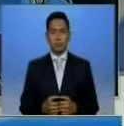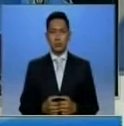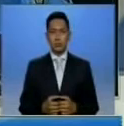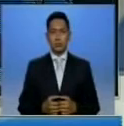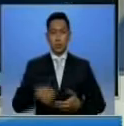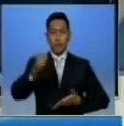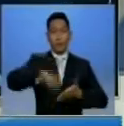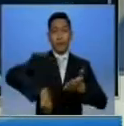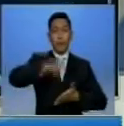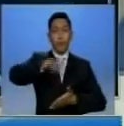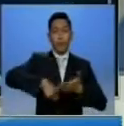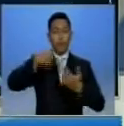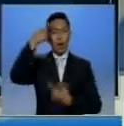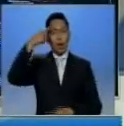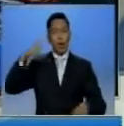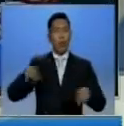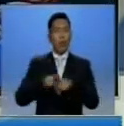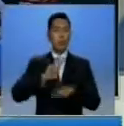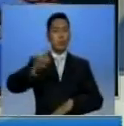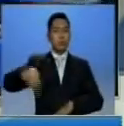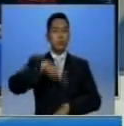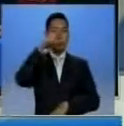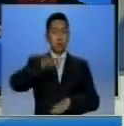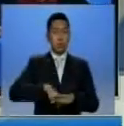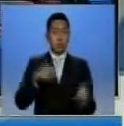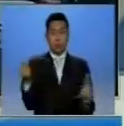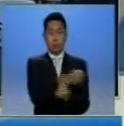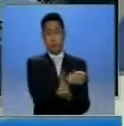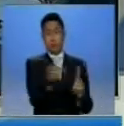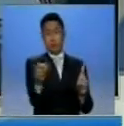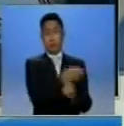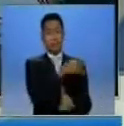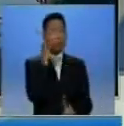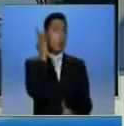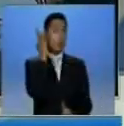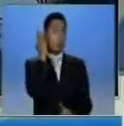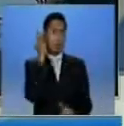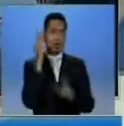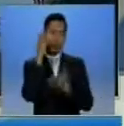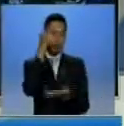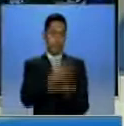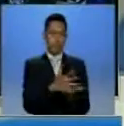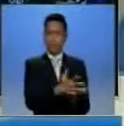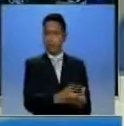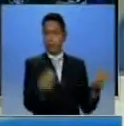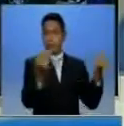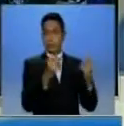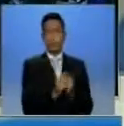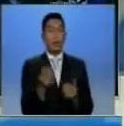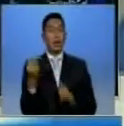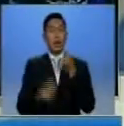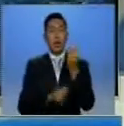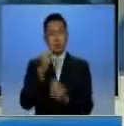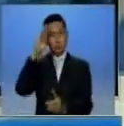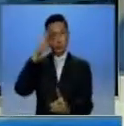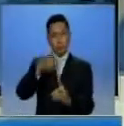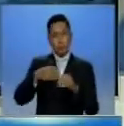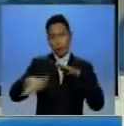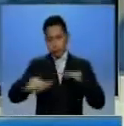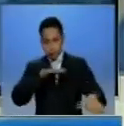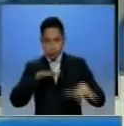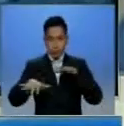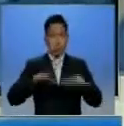Y se firma acuerdo nacional por la eliminación de la violencia de género. El objetivo, coordinar acciones entre las funciones del Estado